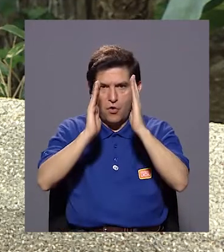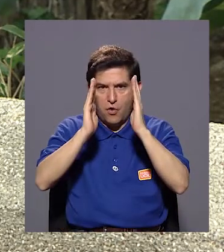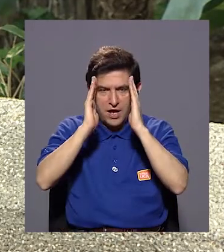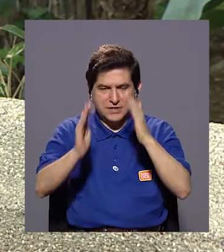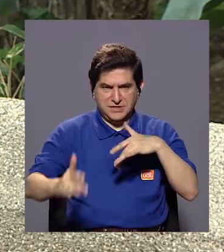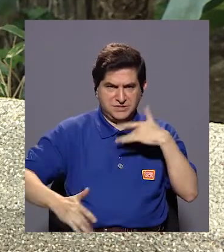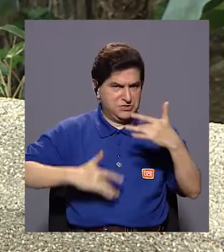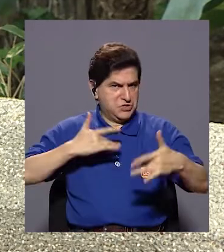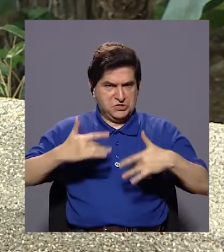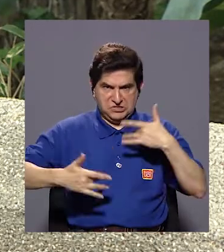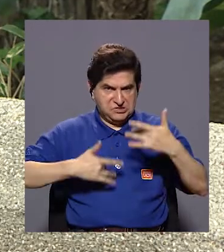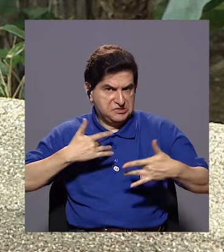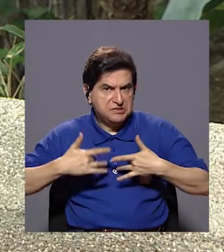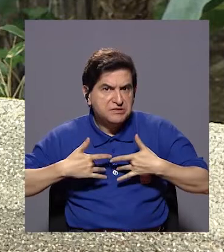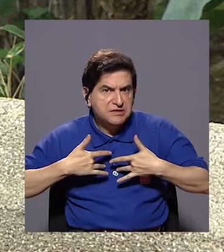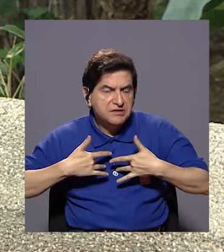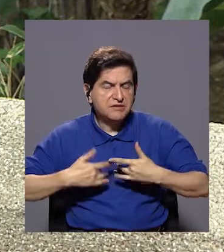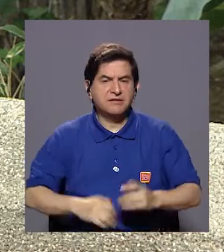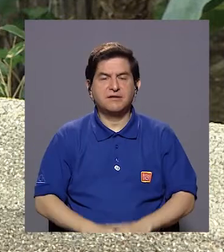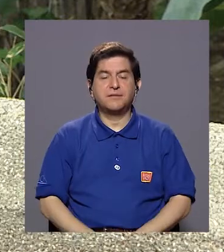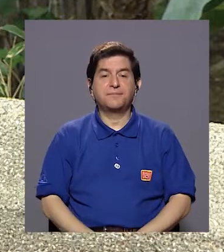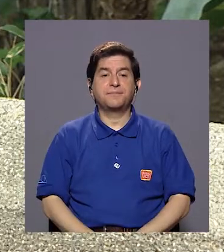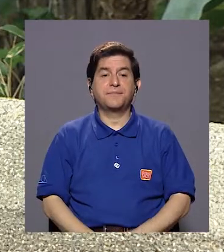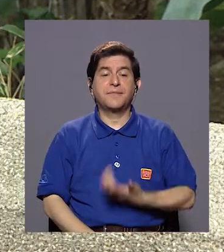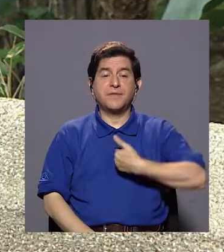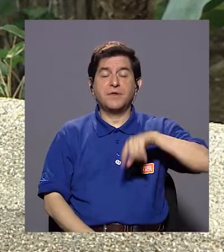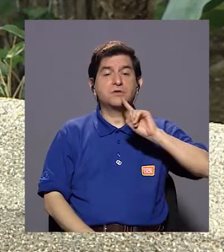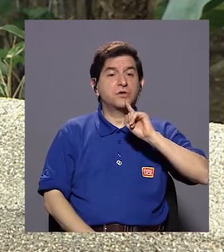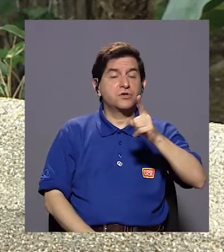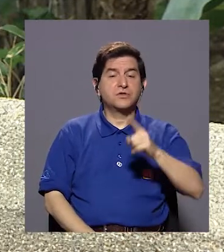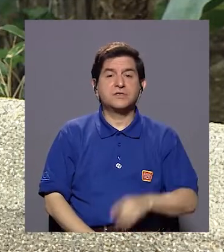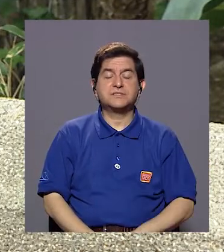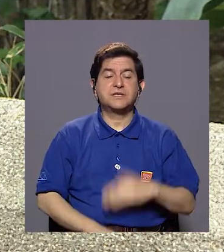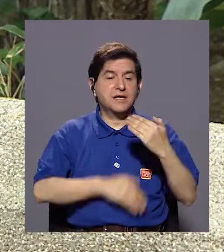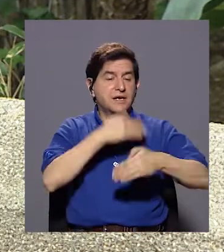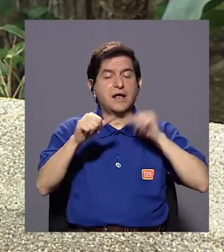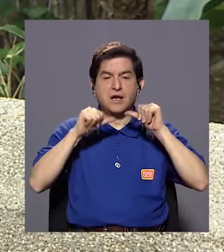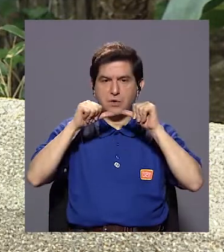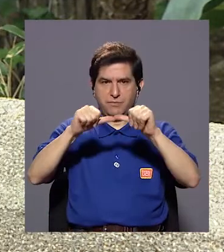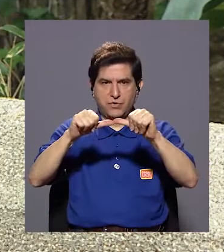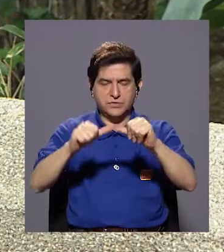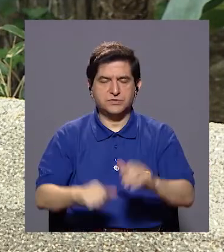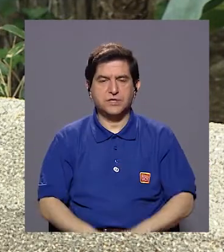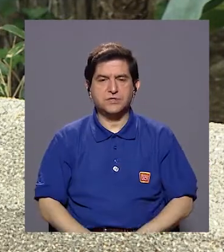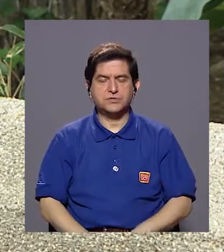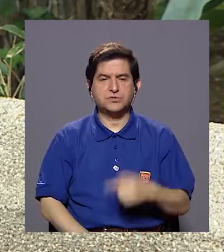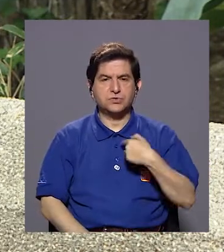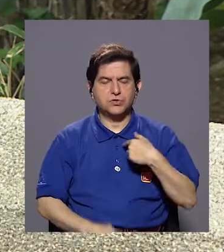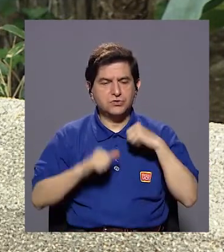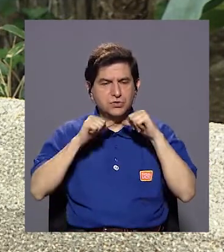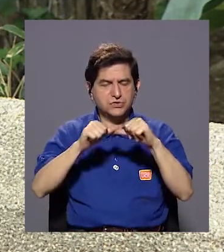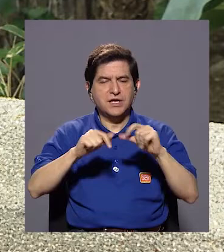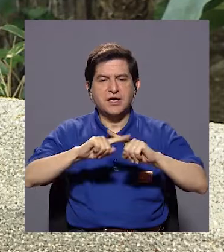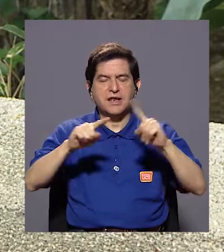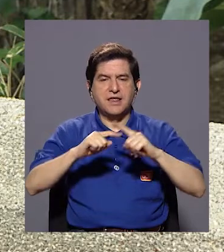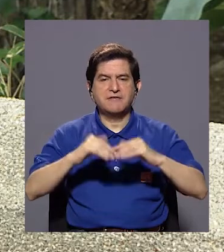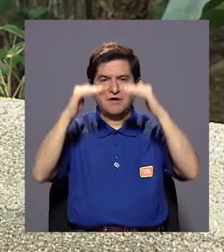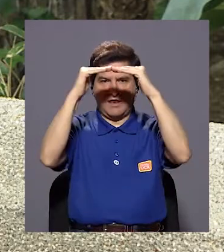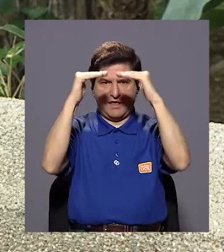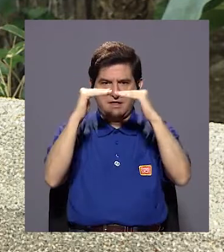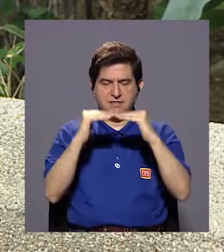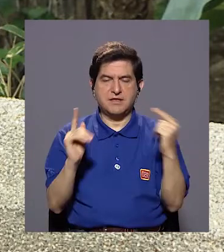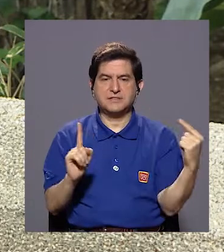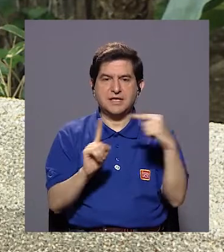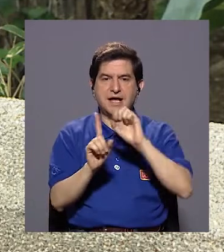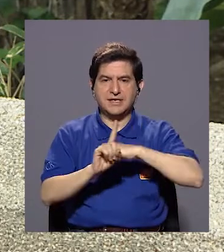siento que no estoy siendo atendida, hay lo que nosotros denominamos el debido proceso, o sea, donde yo puedo ir acudiendo en diferentes instancias hasta que